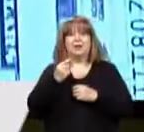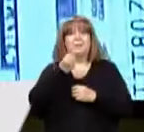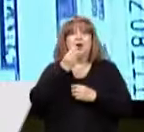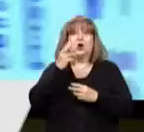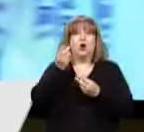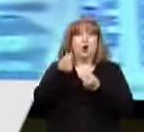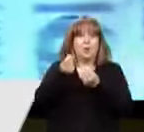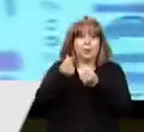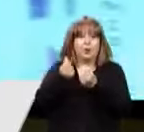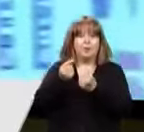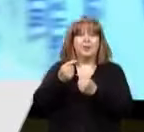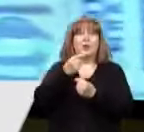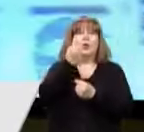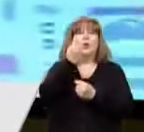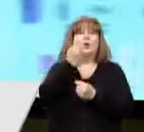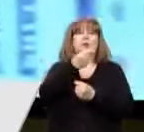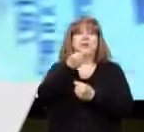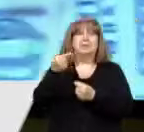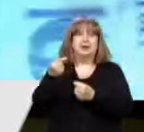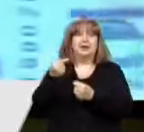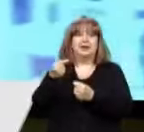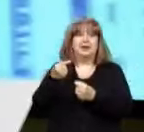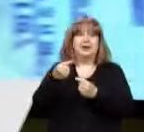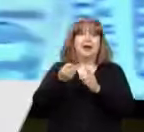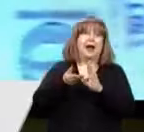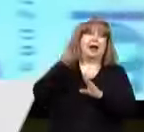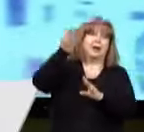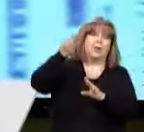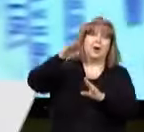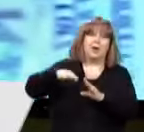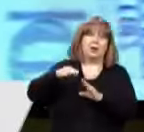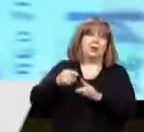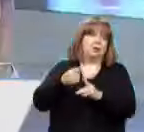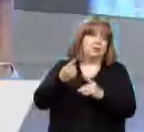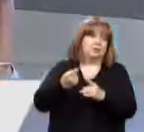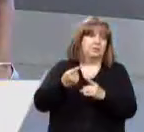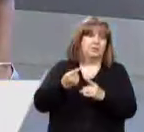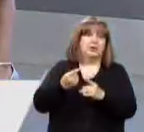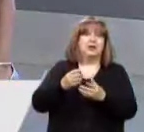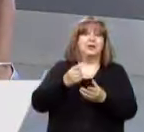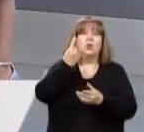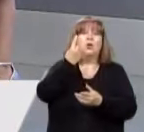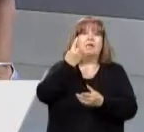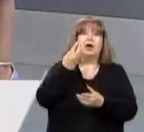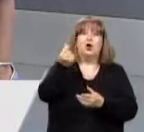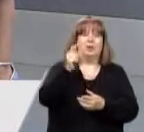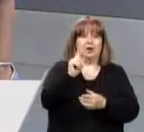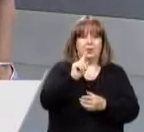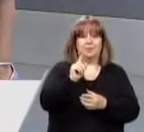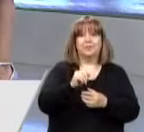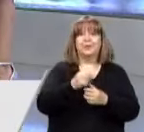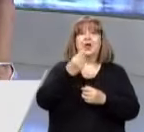comprando Dólares pero voy a ir haciéndolo toda la semana promediaste un precio y no quedaste en el más de arriba ni en el más abajo claro de eso vas usando un